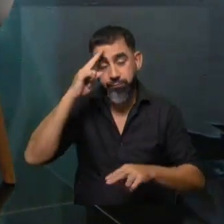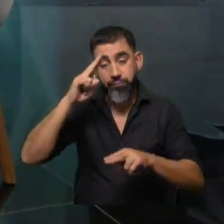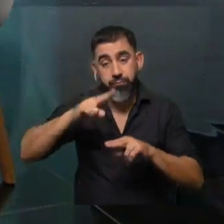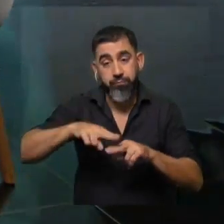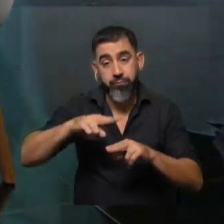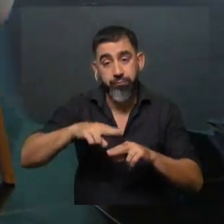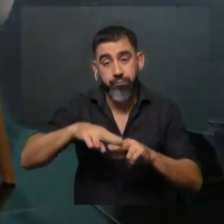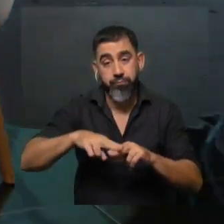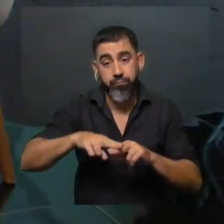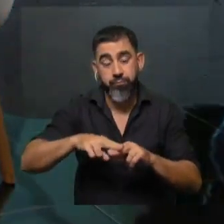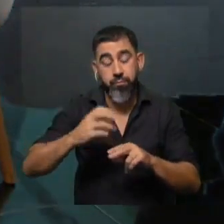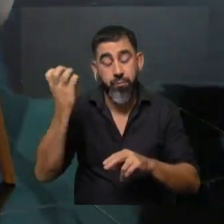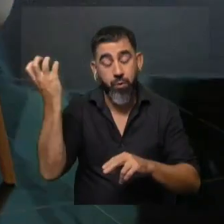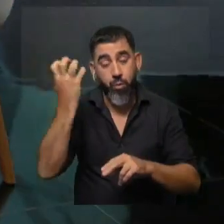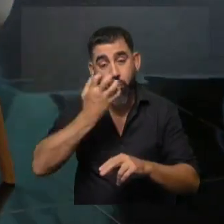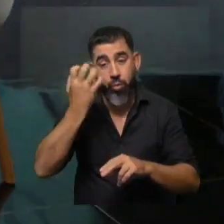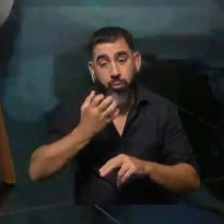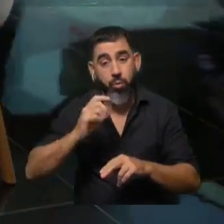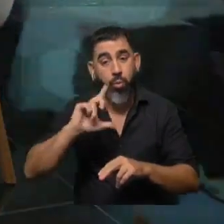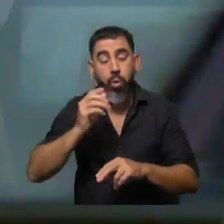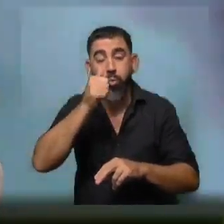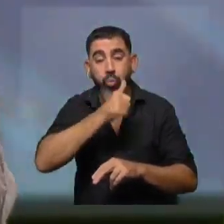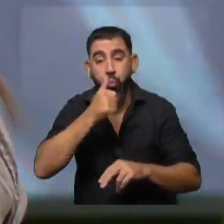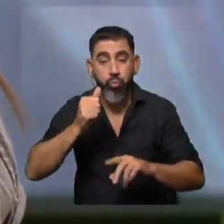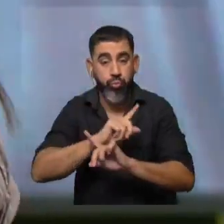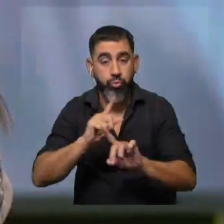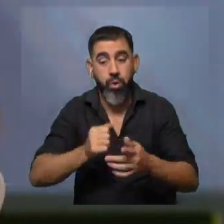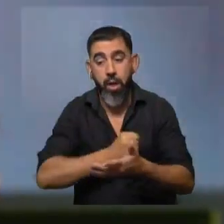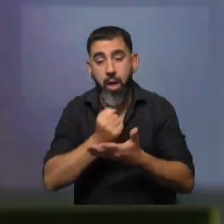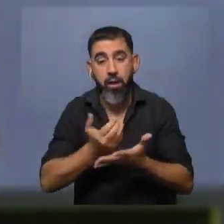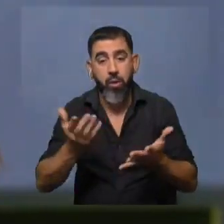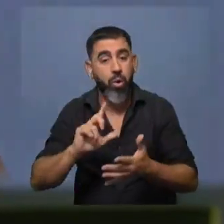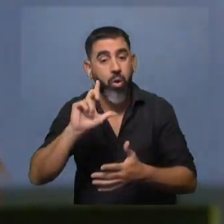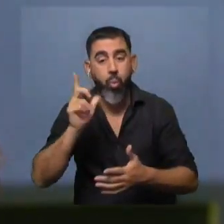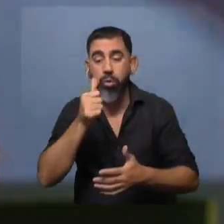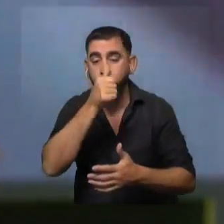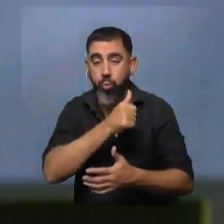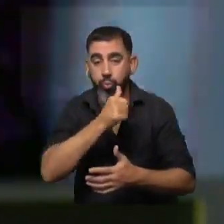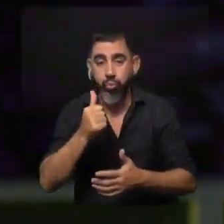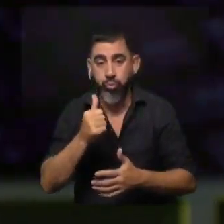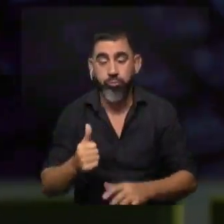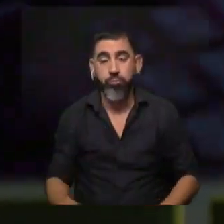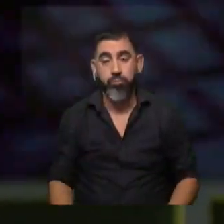es lo más terrible porque no tiene cura. Hasta el momento no hay cura parasitológica.